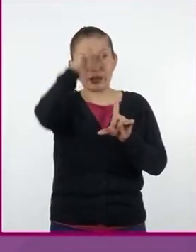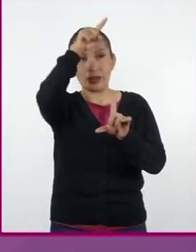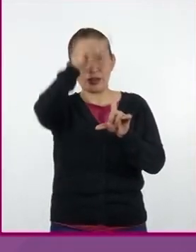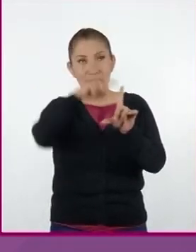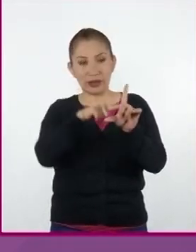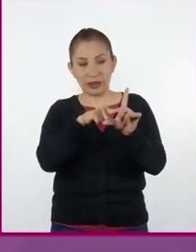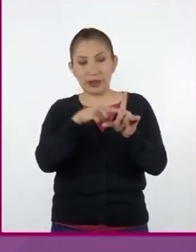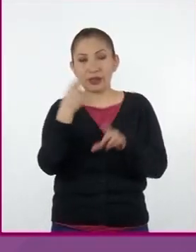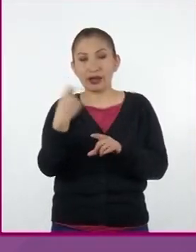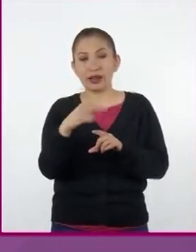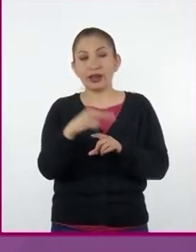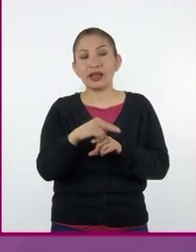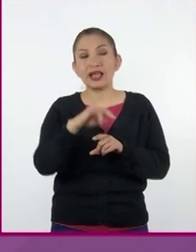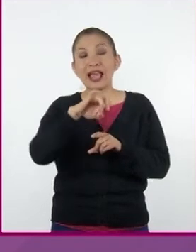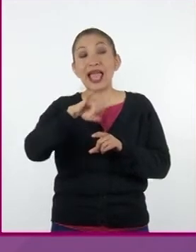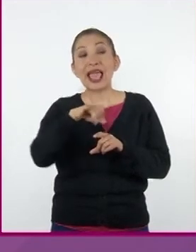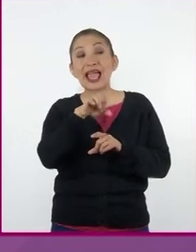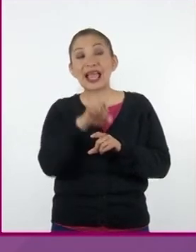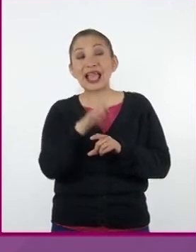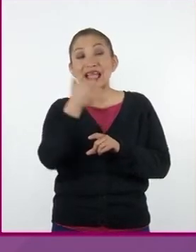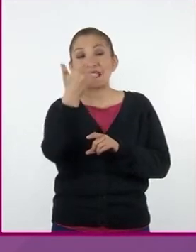vertical, llamado eje de las Y.